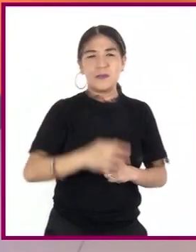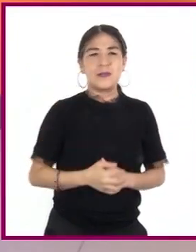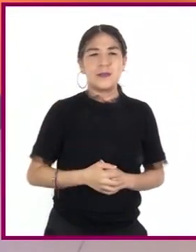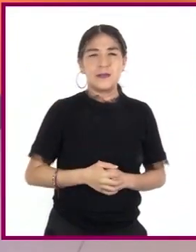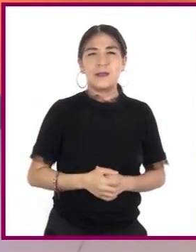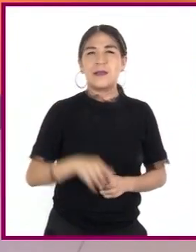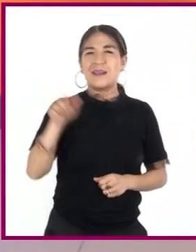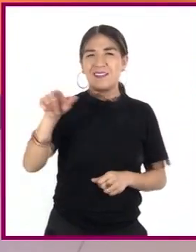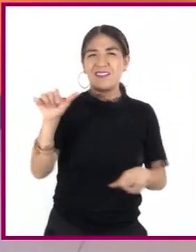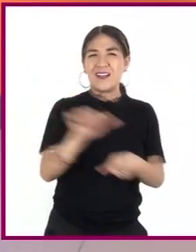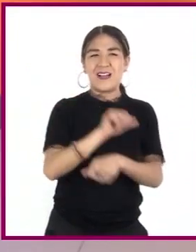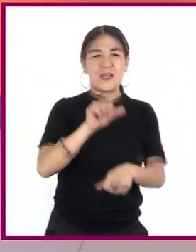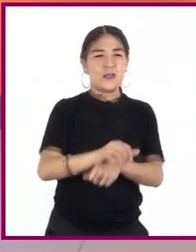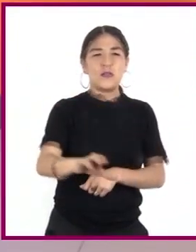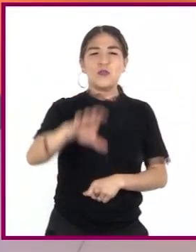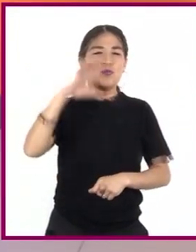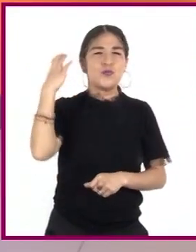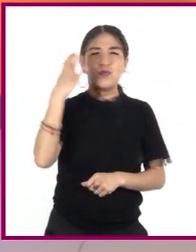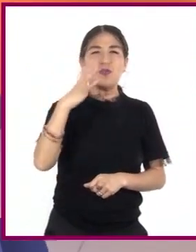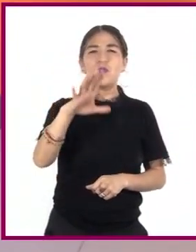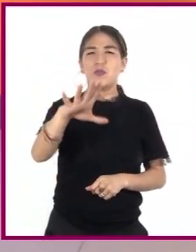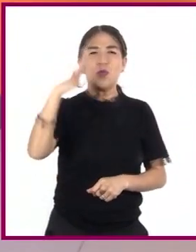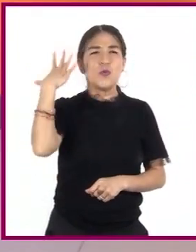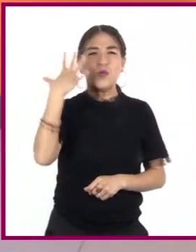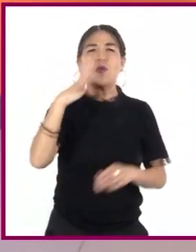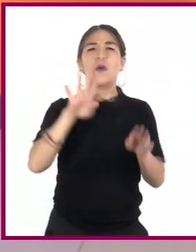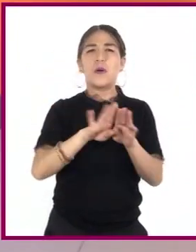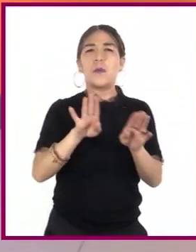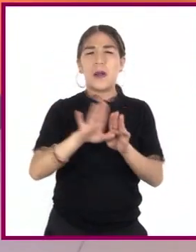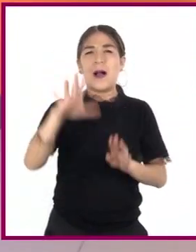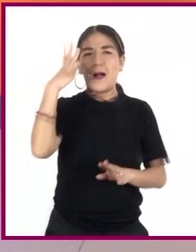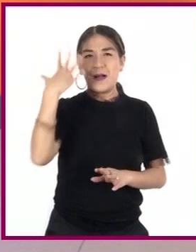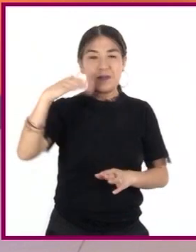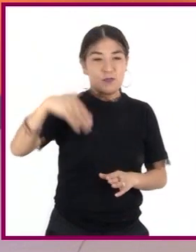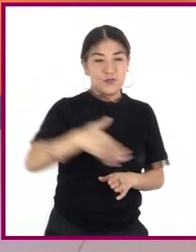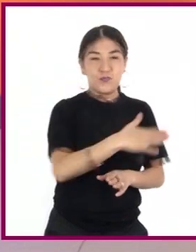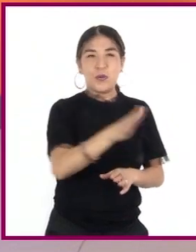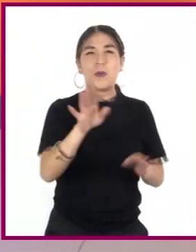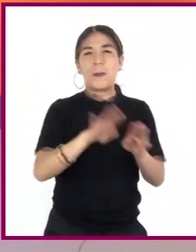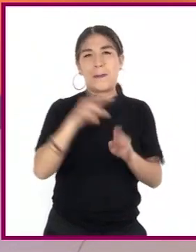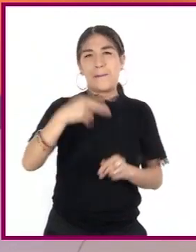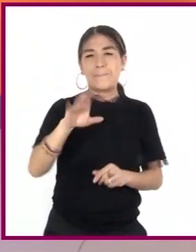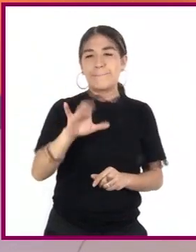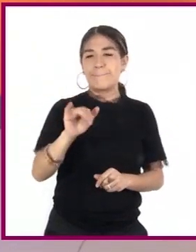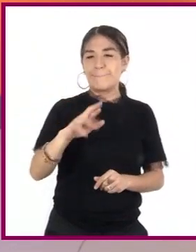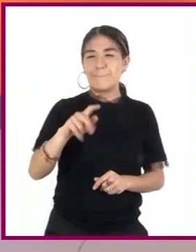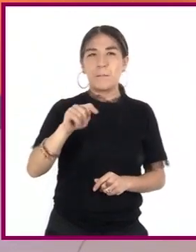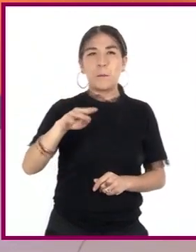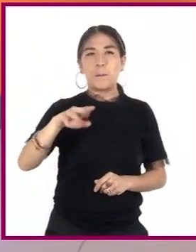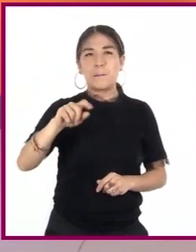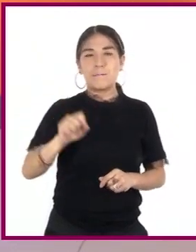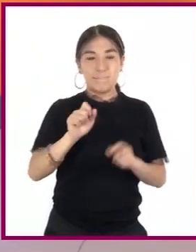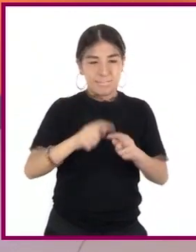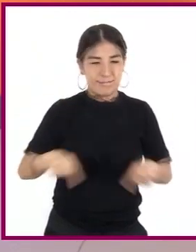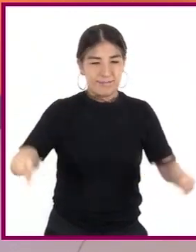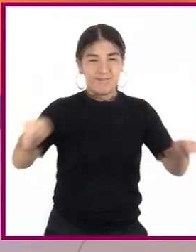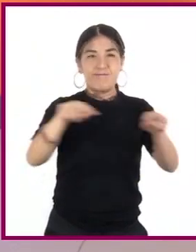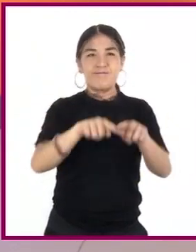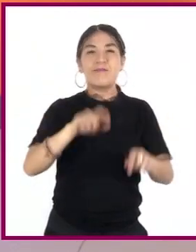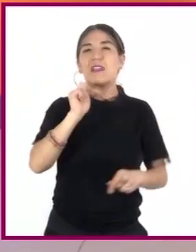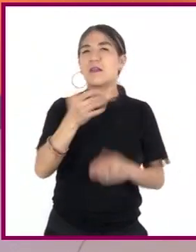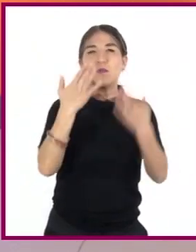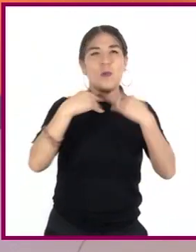Sabemos que los autos de carreras corren en circuitos y no hay circuitos que tengan rectas de 45